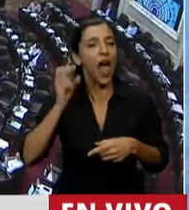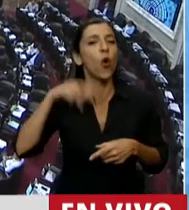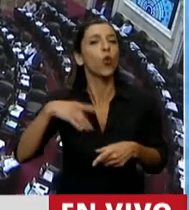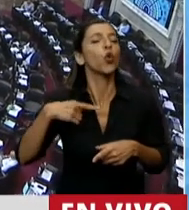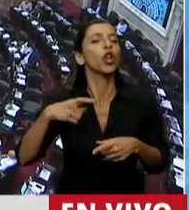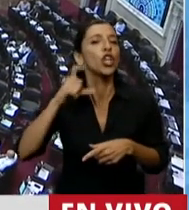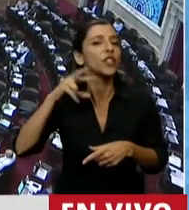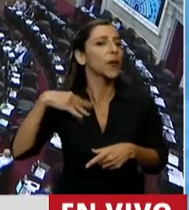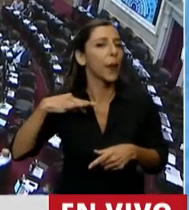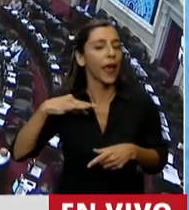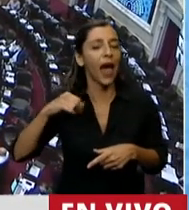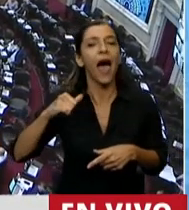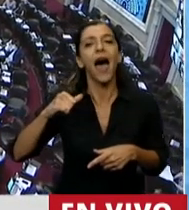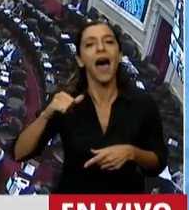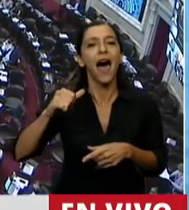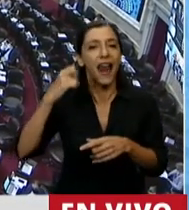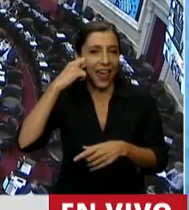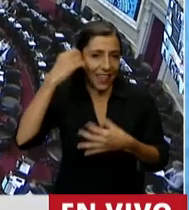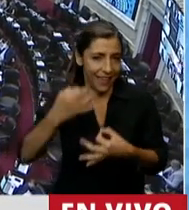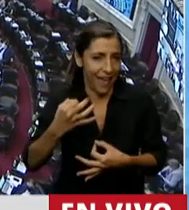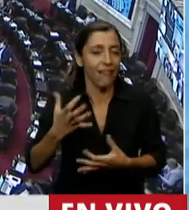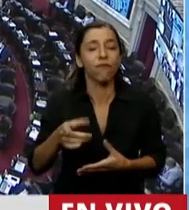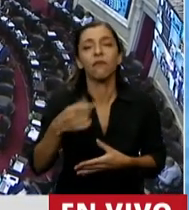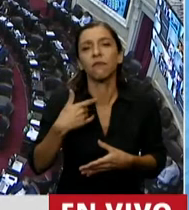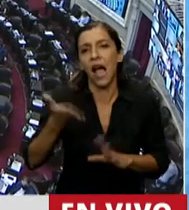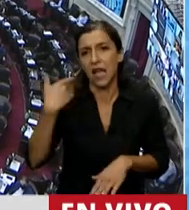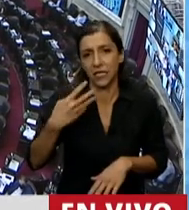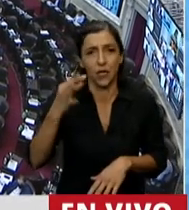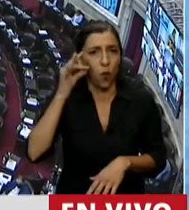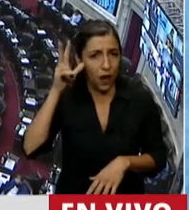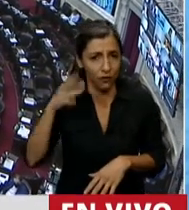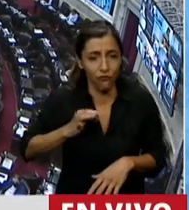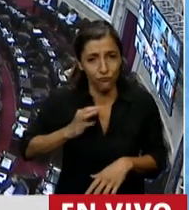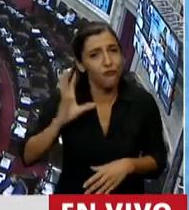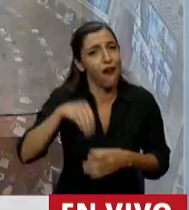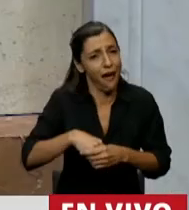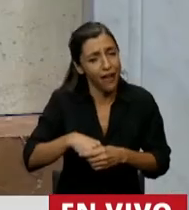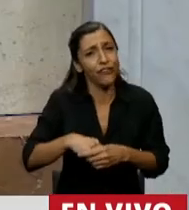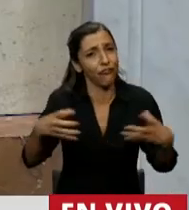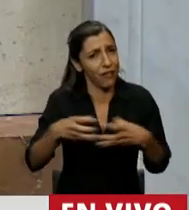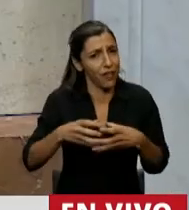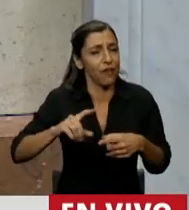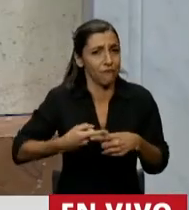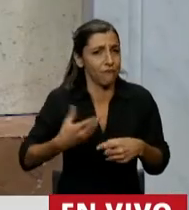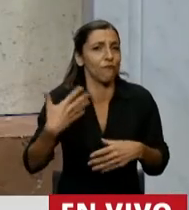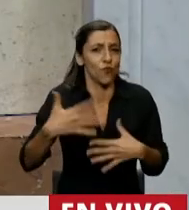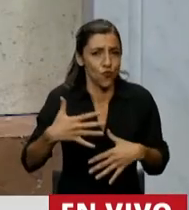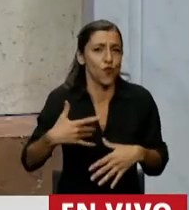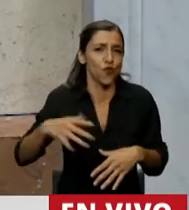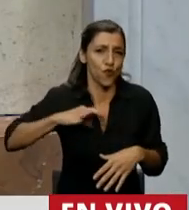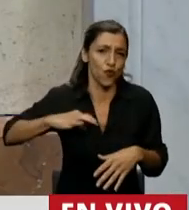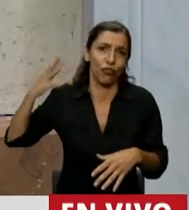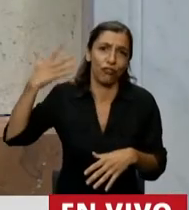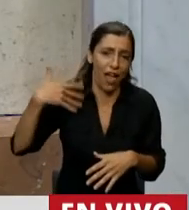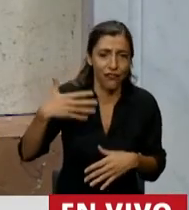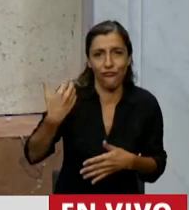de hace casi 40 años, 38 años más precisamente, y es un partido con una larga tradición laica,